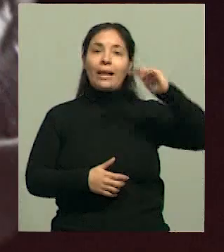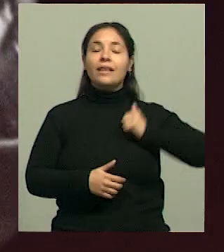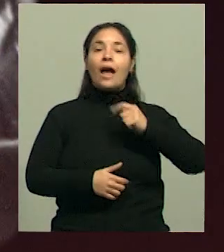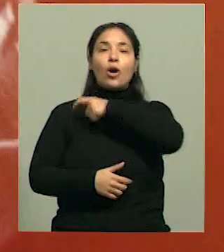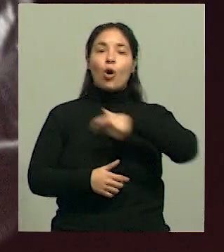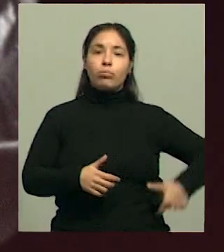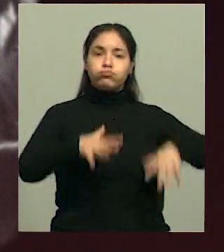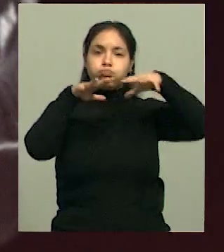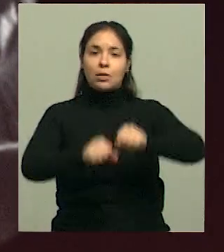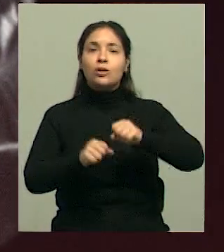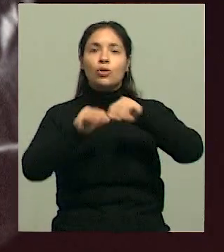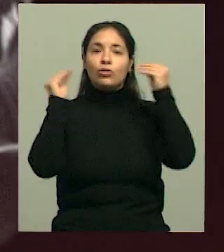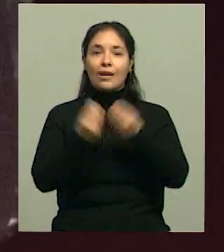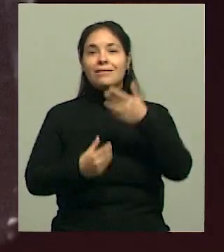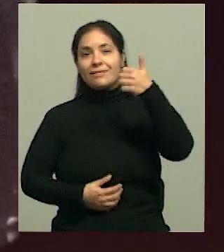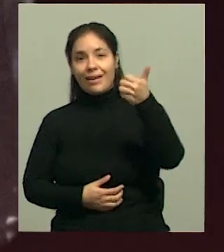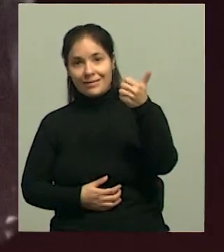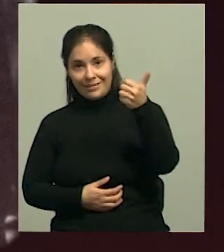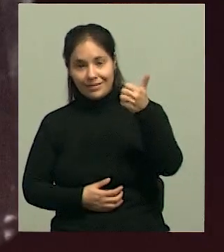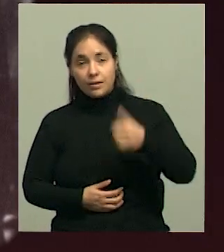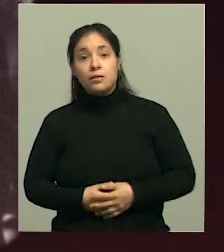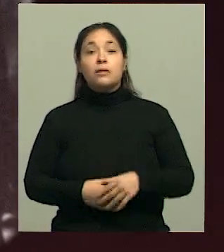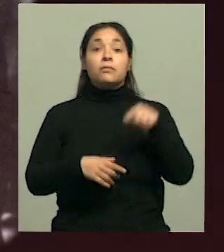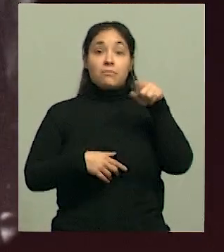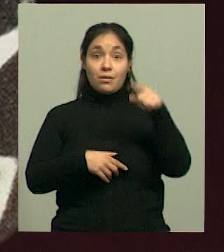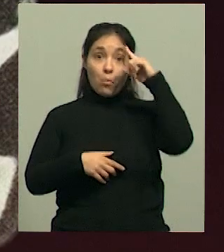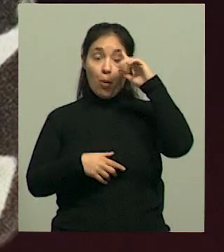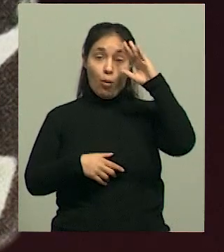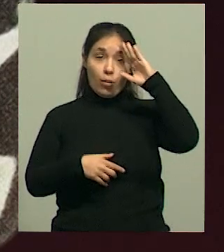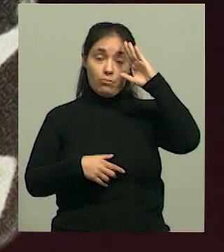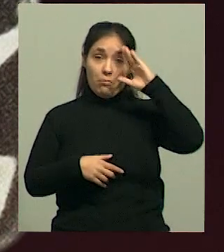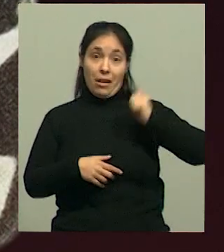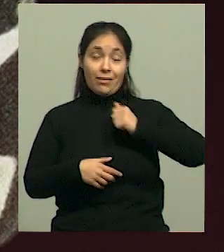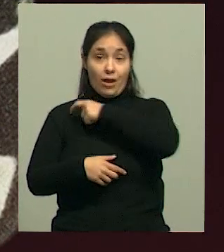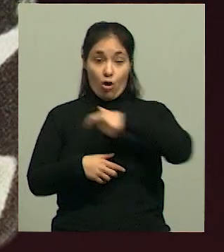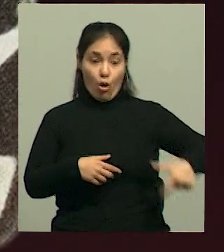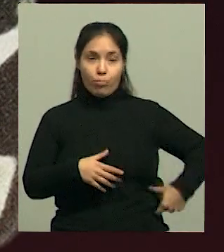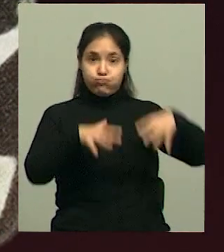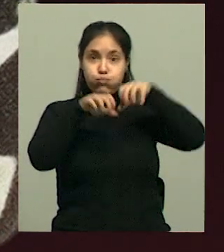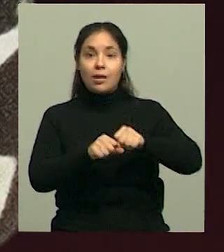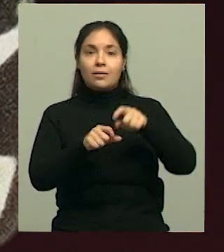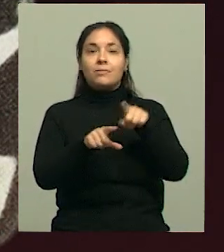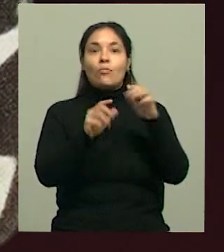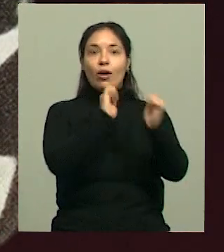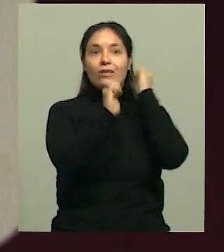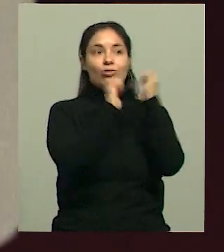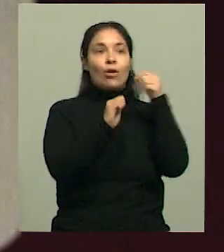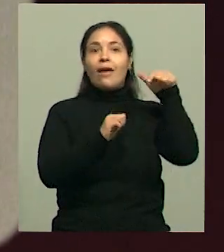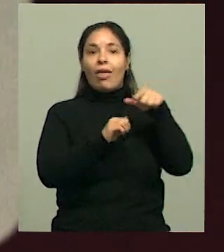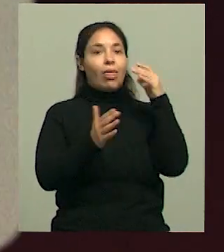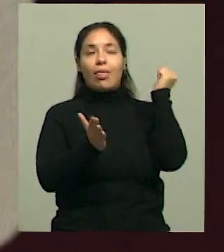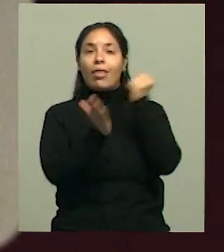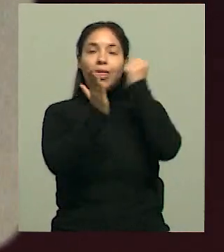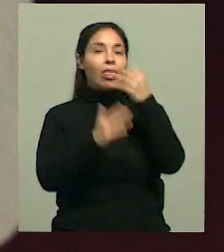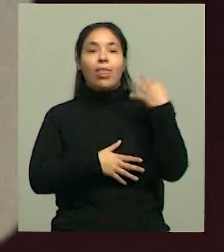militares instauran un tipo de historia, de discurso histórico que se tiene que enseñar.